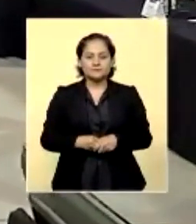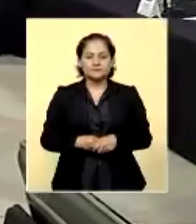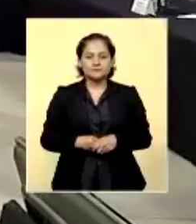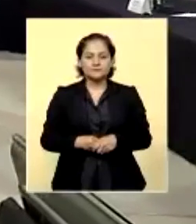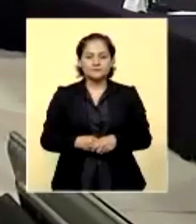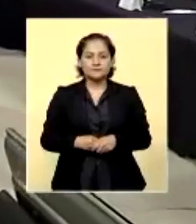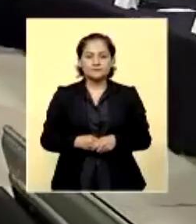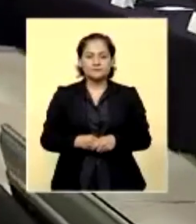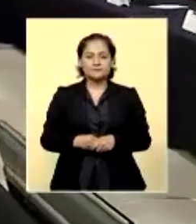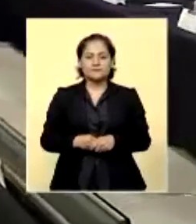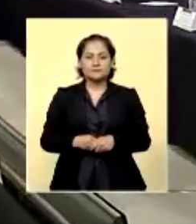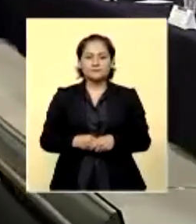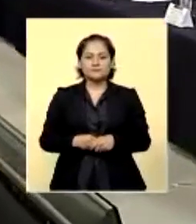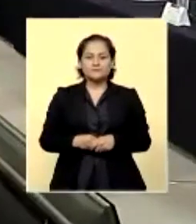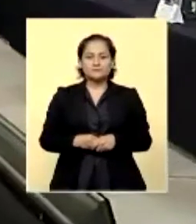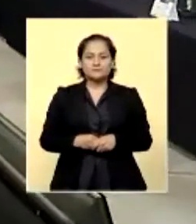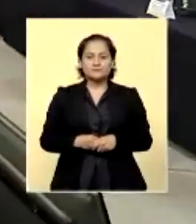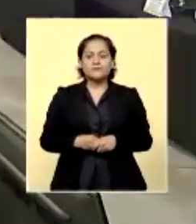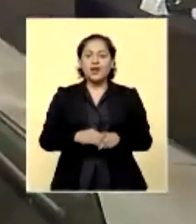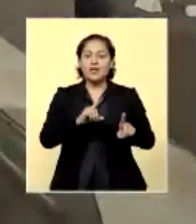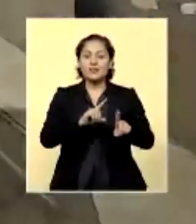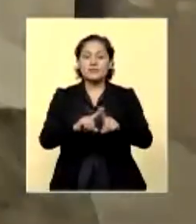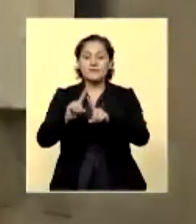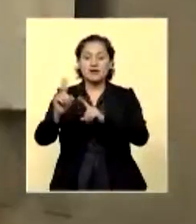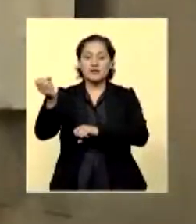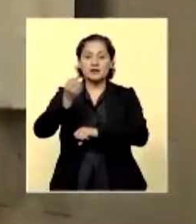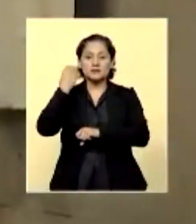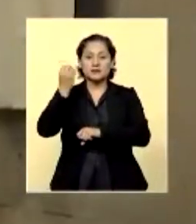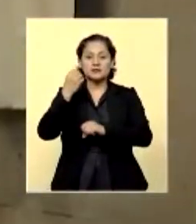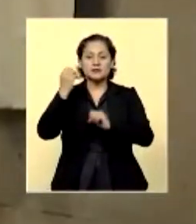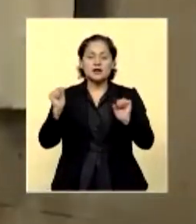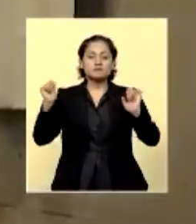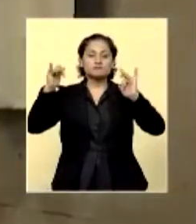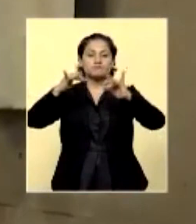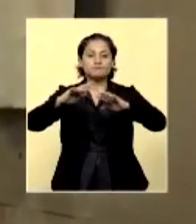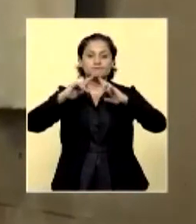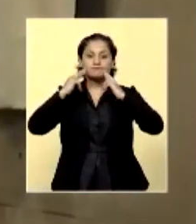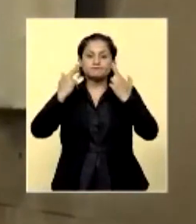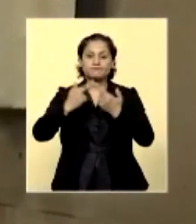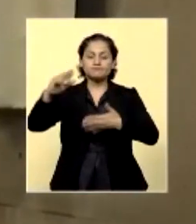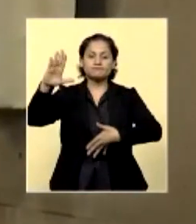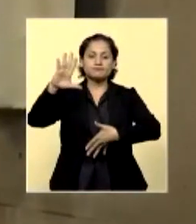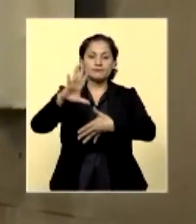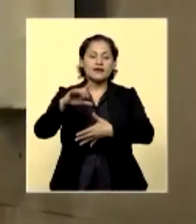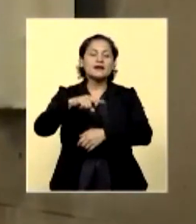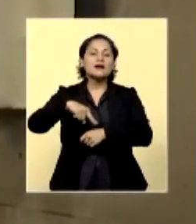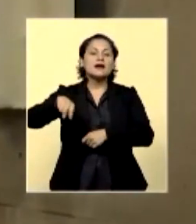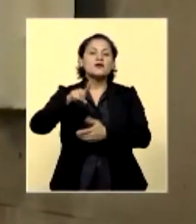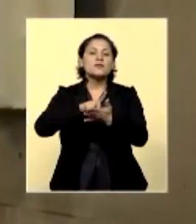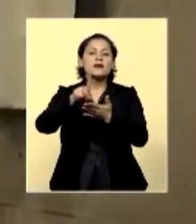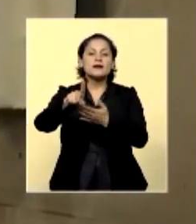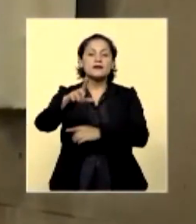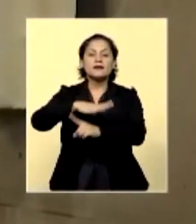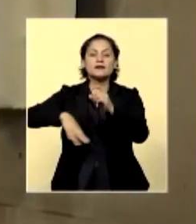De esta forma, concluyen las actividades del Congreso Interamericano de Derecho Ambiental, Ley y